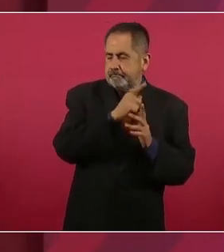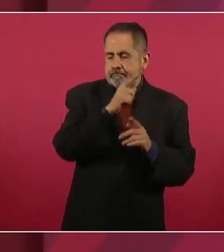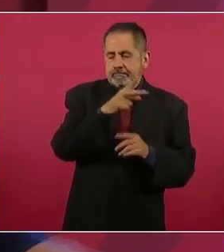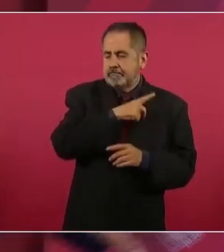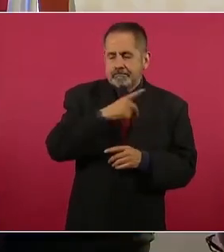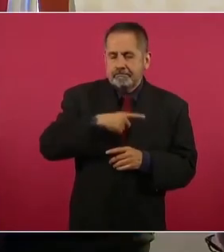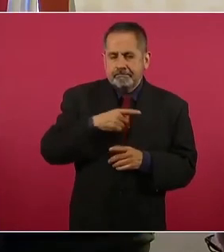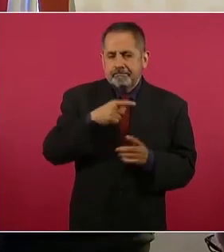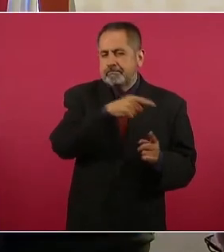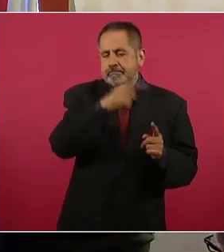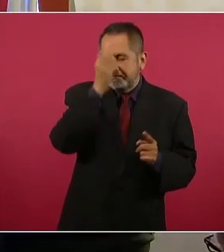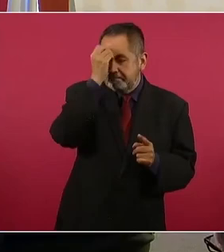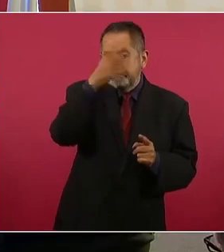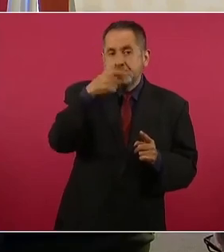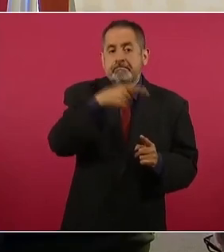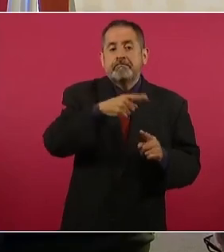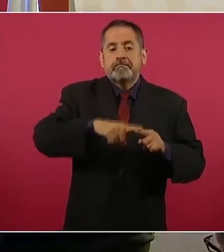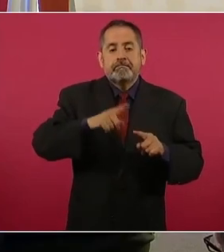que el gobierno